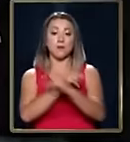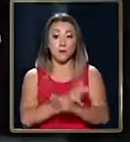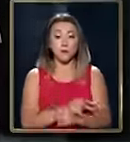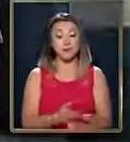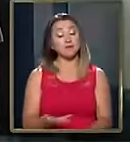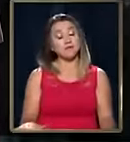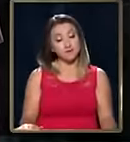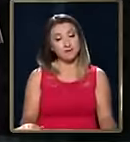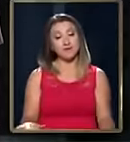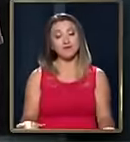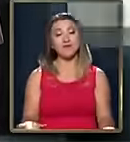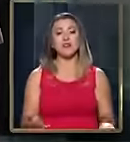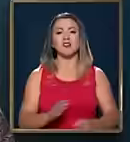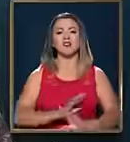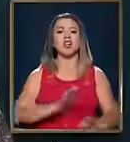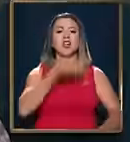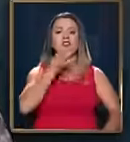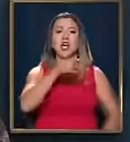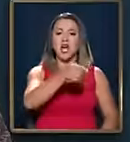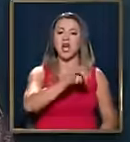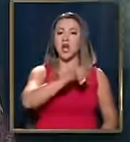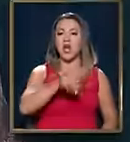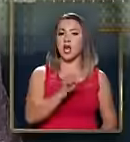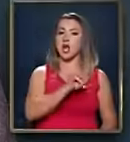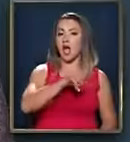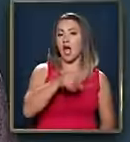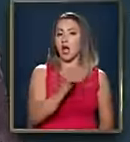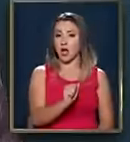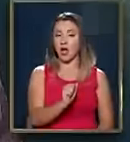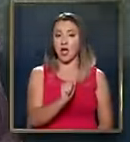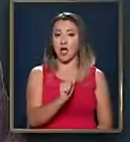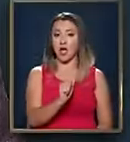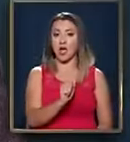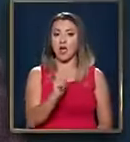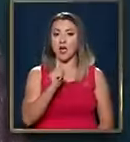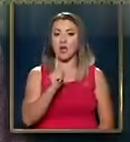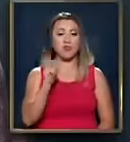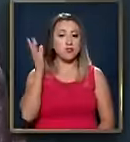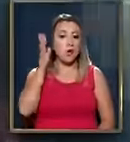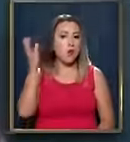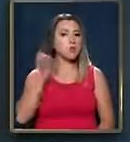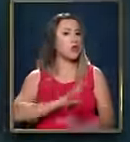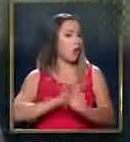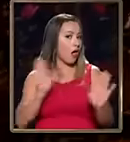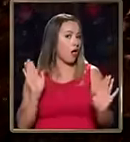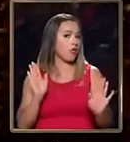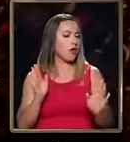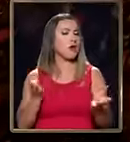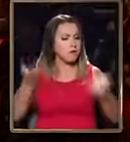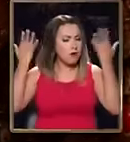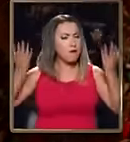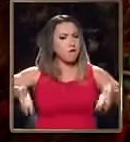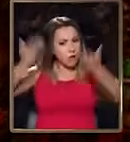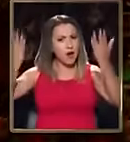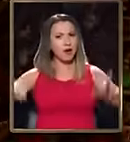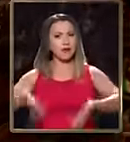quepa duda, que nadie le diga jajá después. Jajá. No se escuchaba. No se escuchaba. Que no quepa